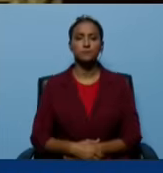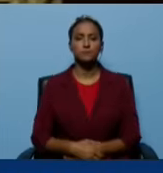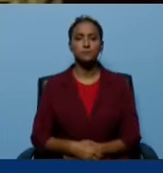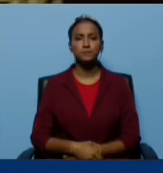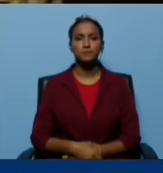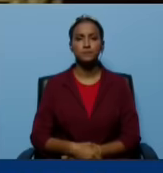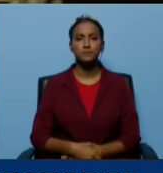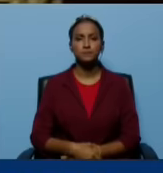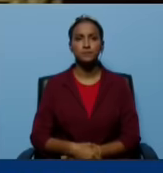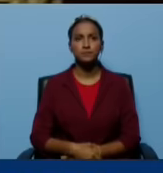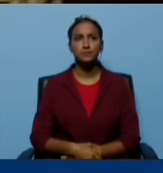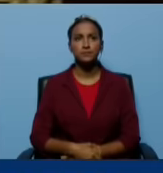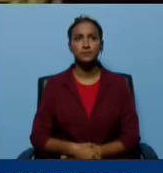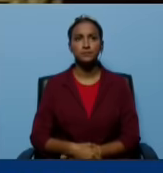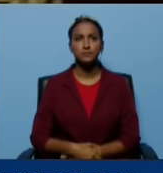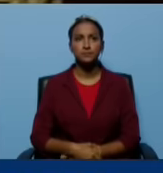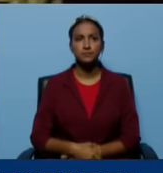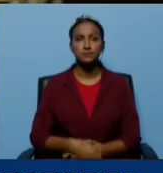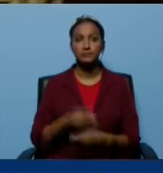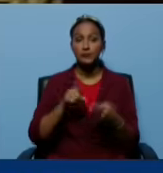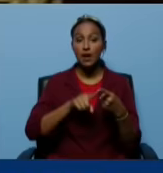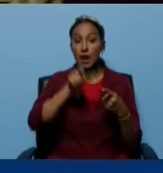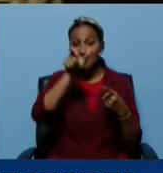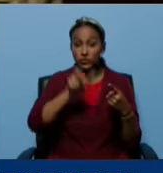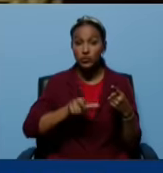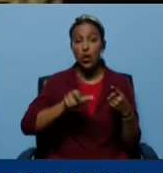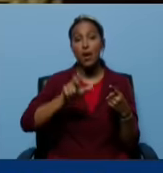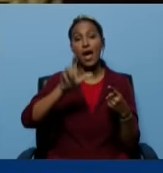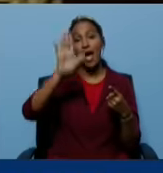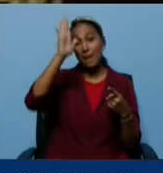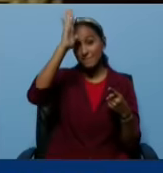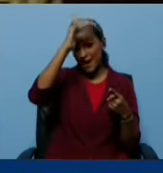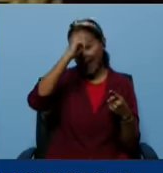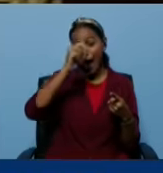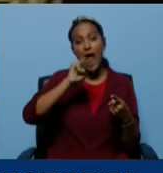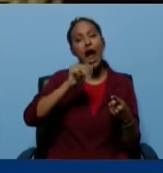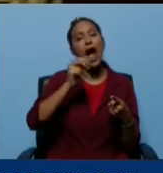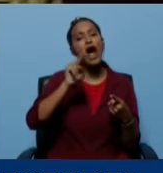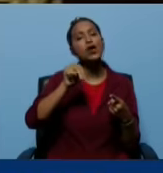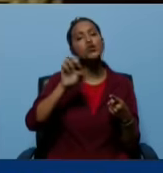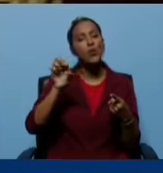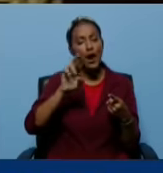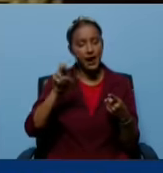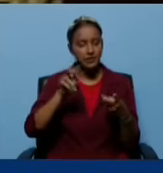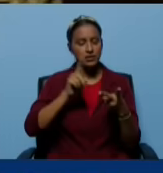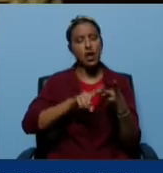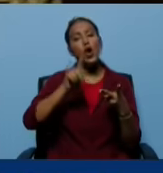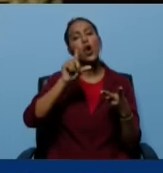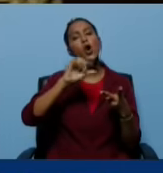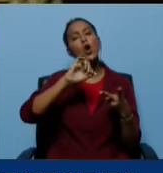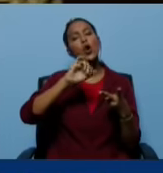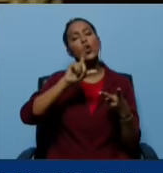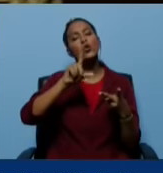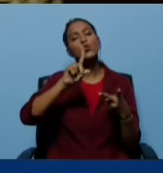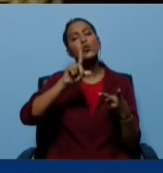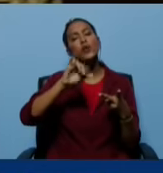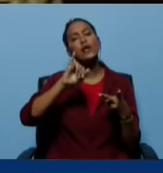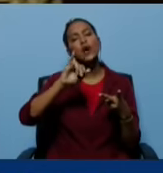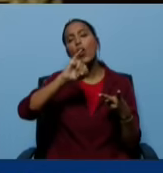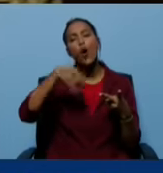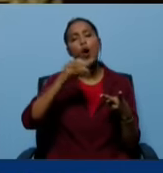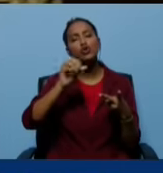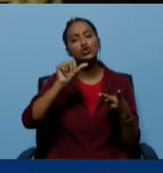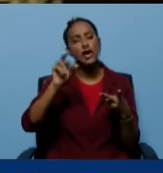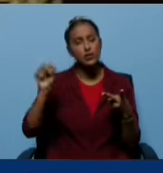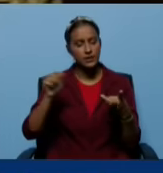Que los ciudadanos Manuel Rosales, representante de Un Nuevo Tiempo, José Luis Cartaya, representante de la Mesa de la